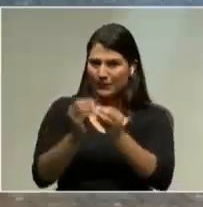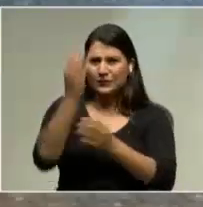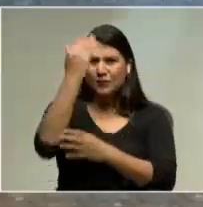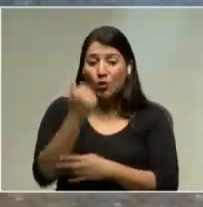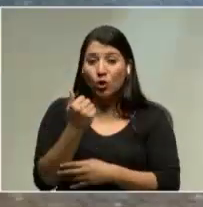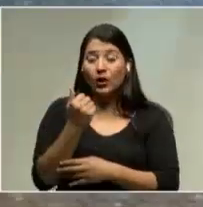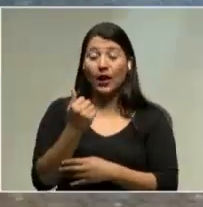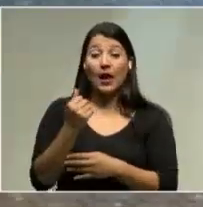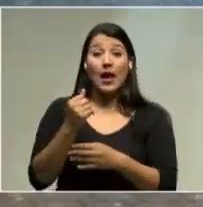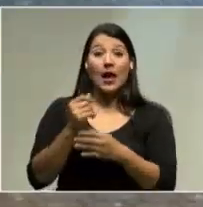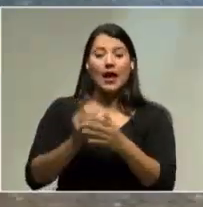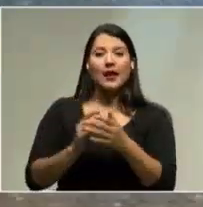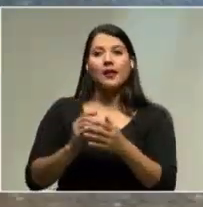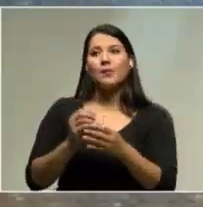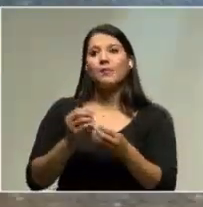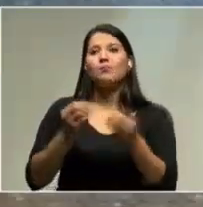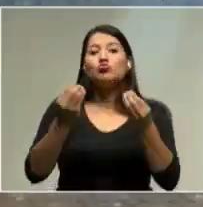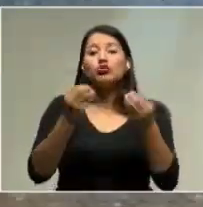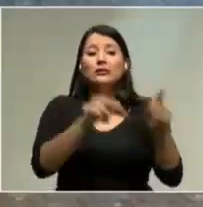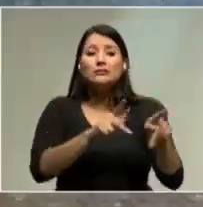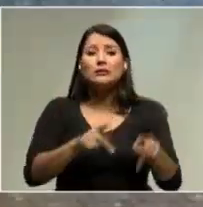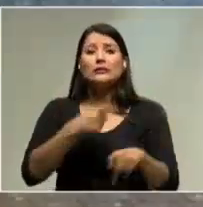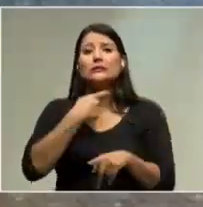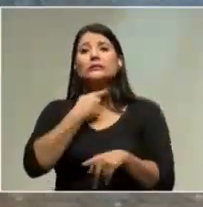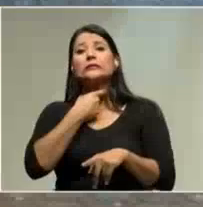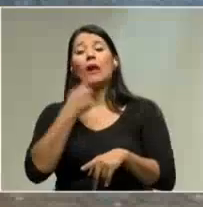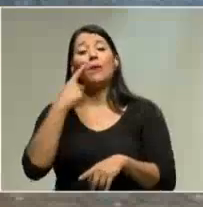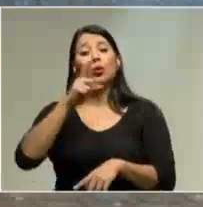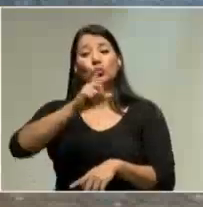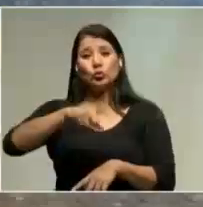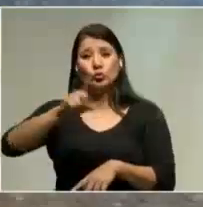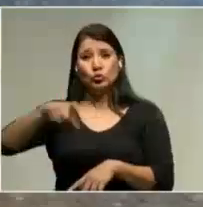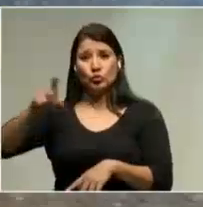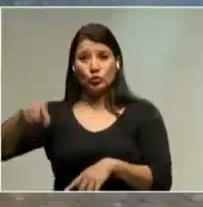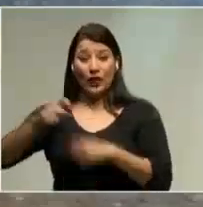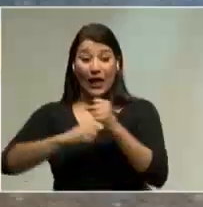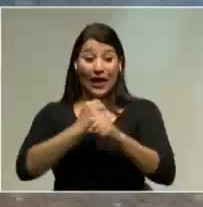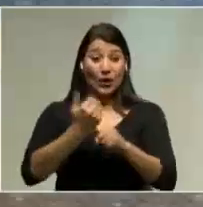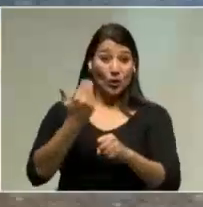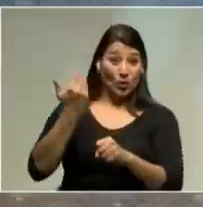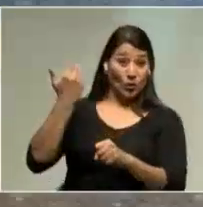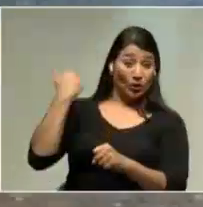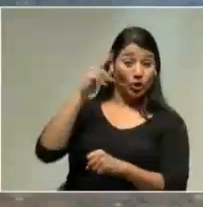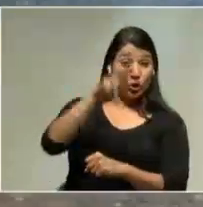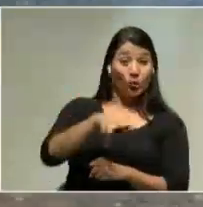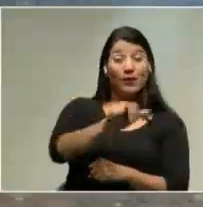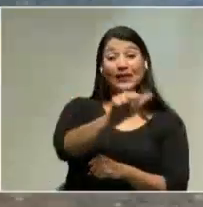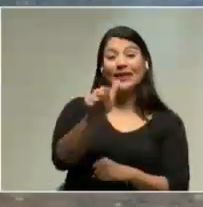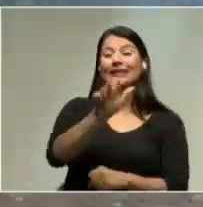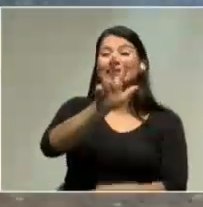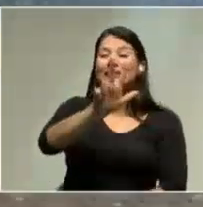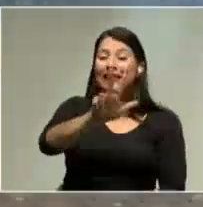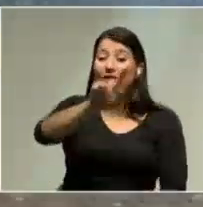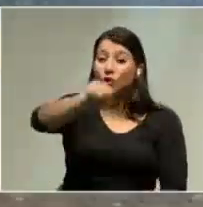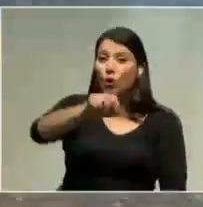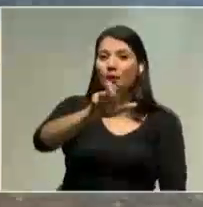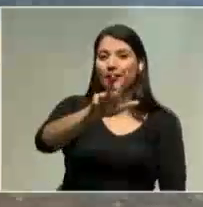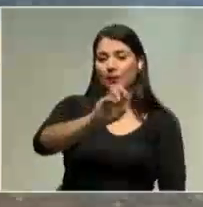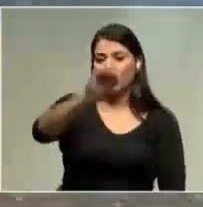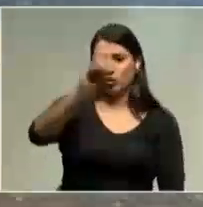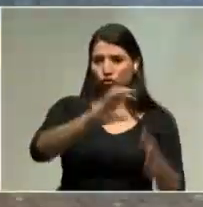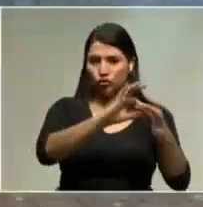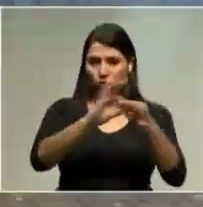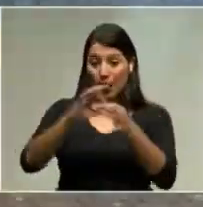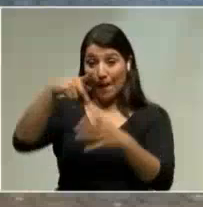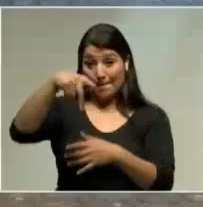crecimiento de endeudamiento por tarjetas de crédito en el año 2010 representaba un 3.3% del Producto